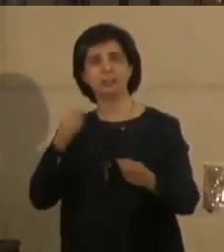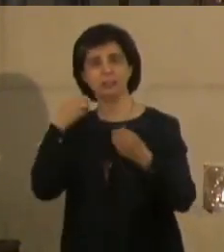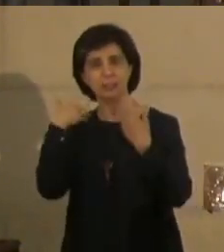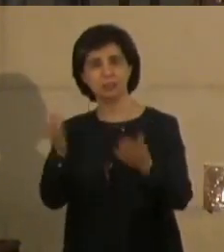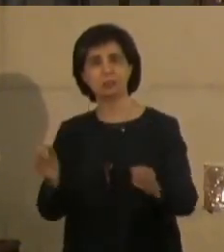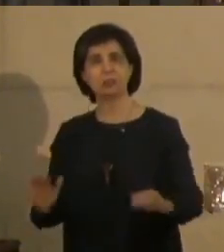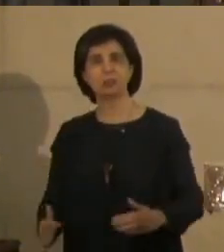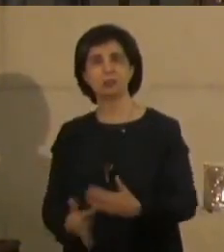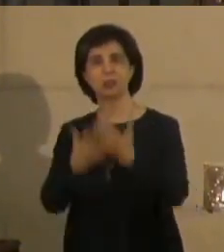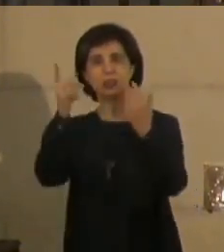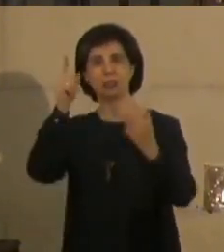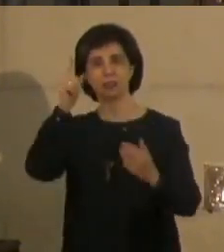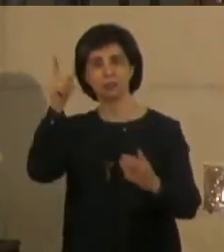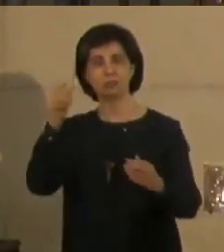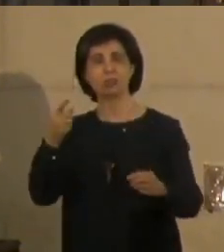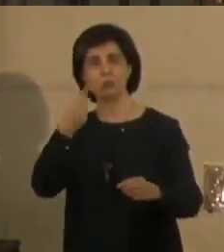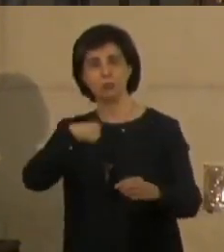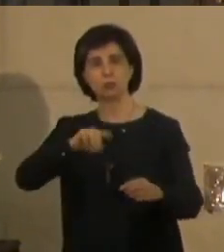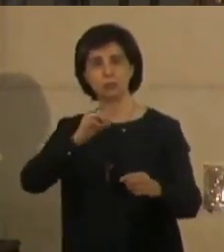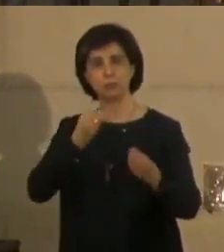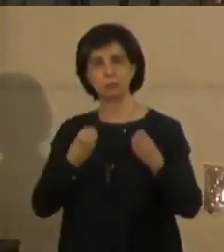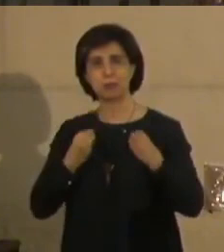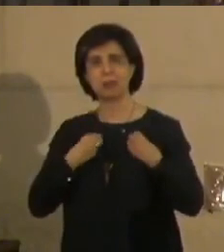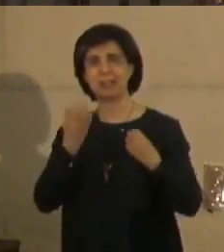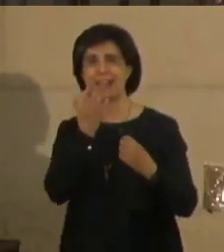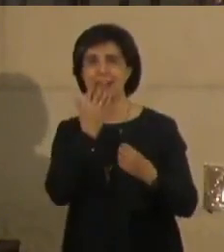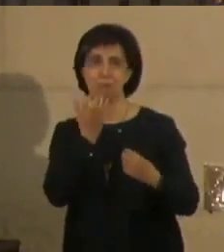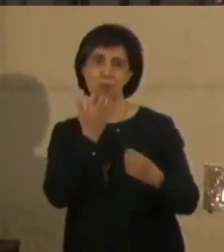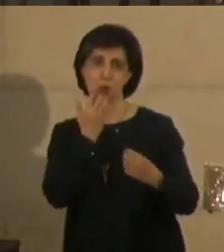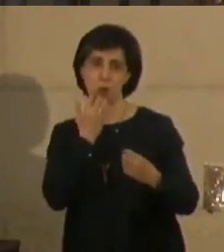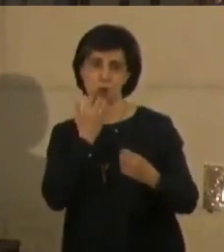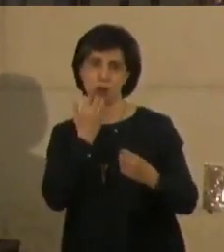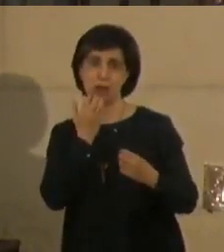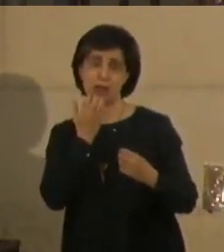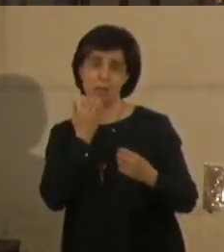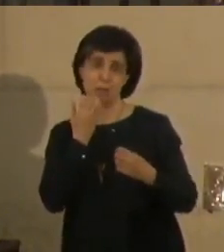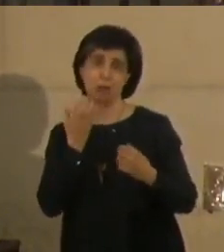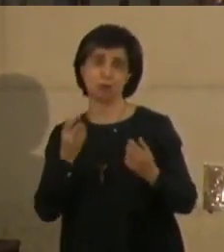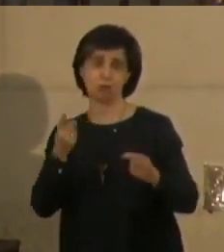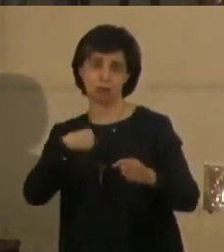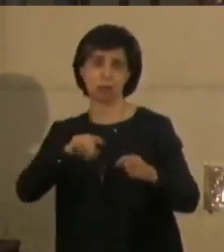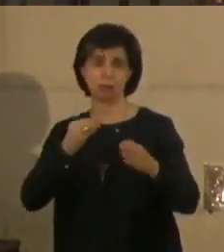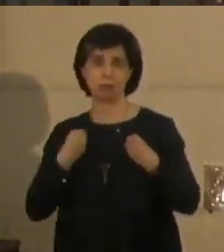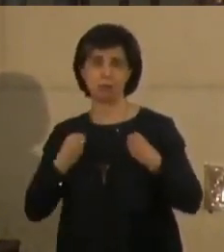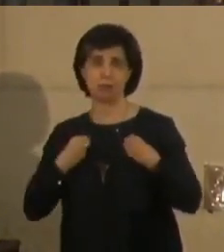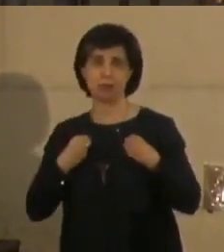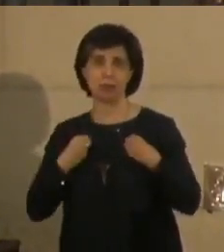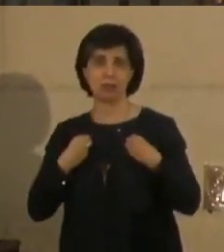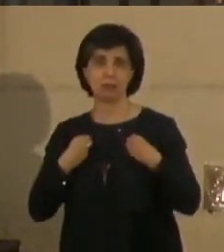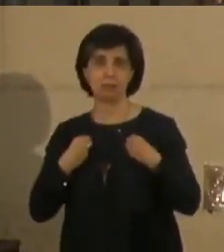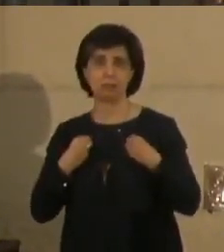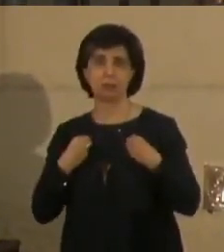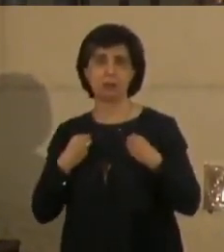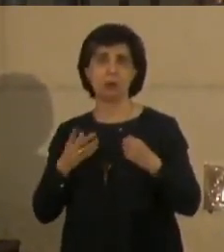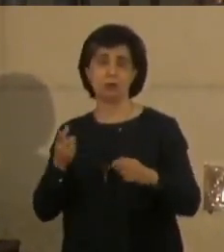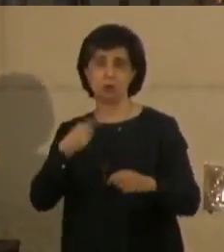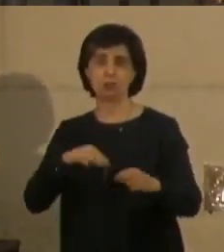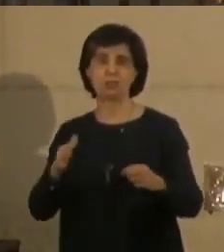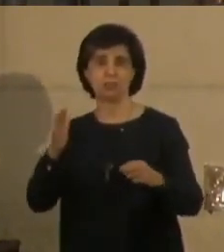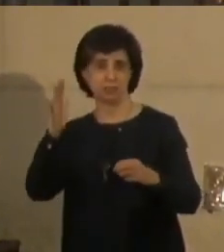Dios con nuestra vida. Demos gloria y sabiduría a todos los hombres con nuestra